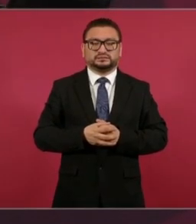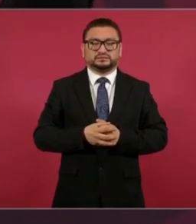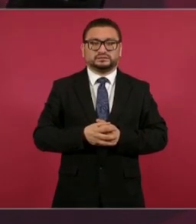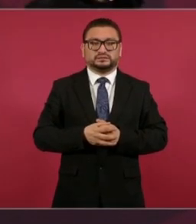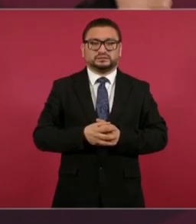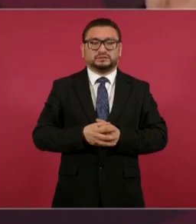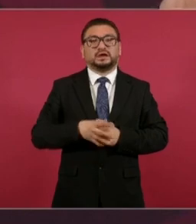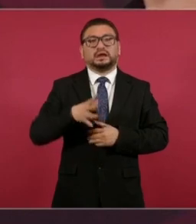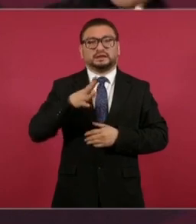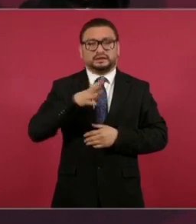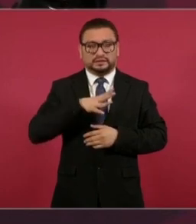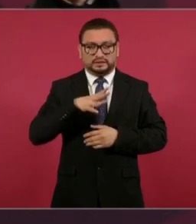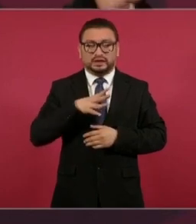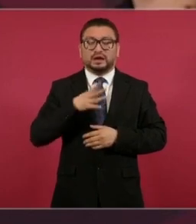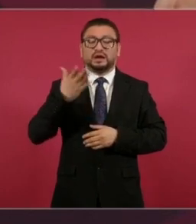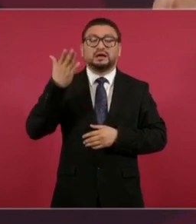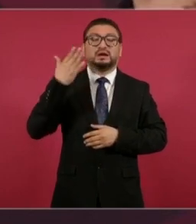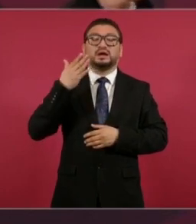con